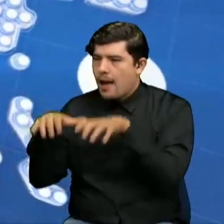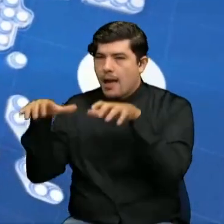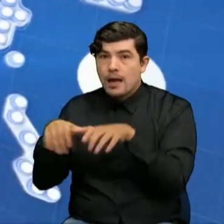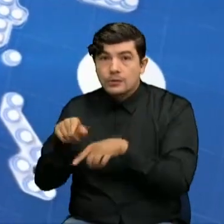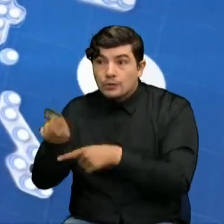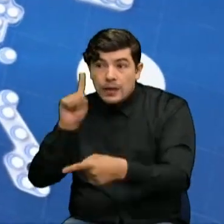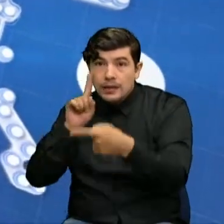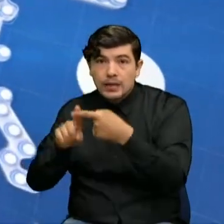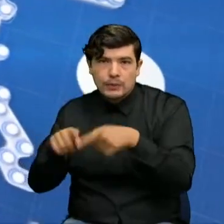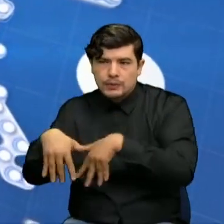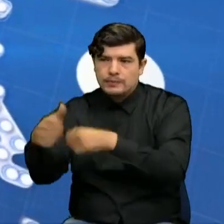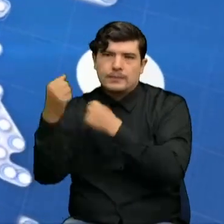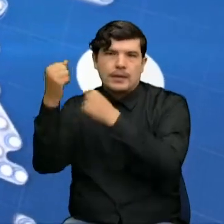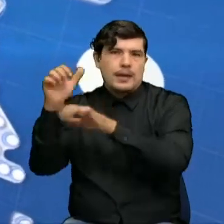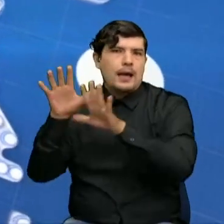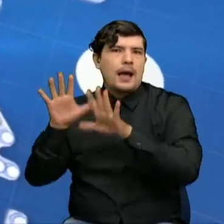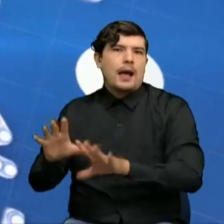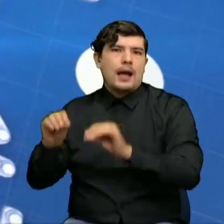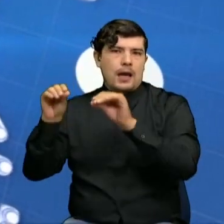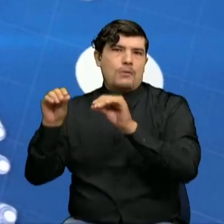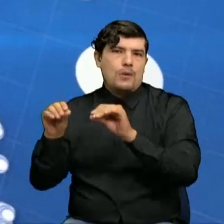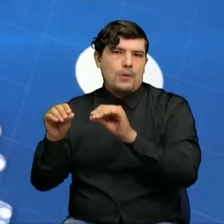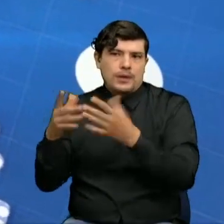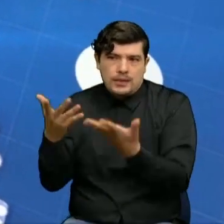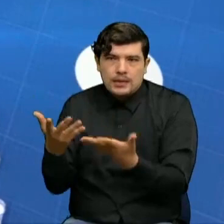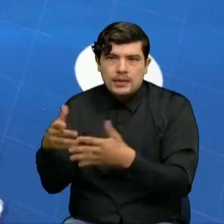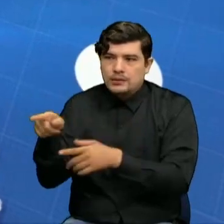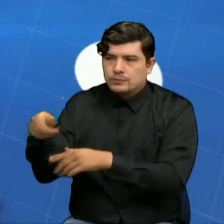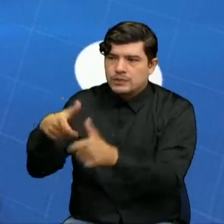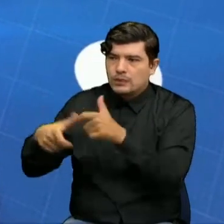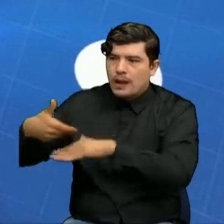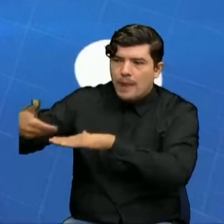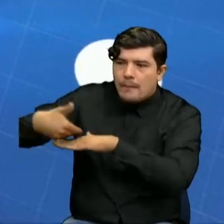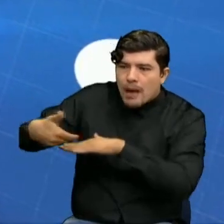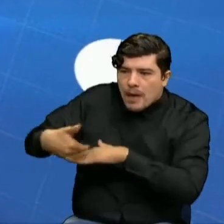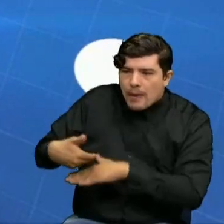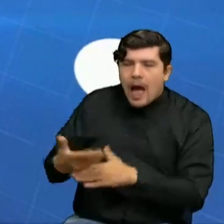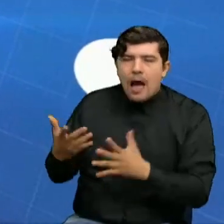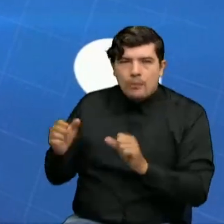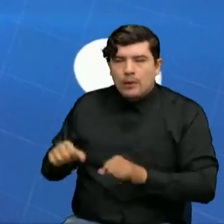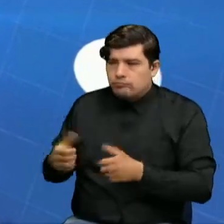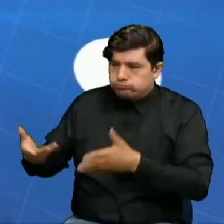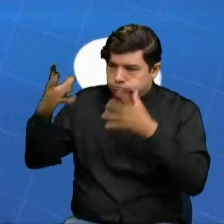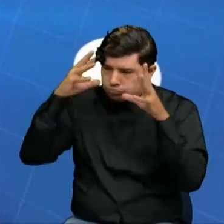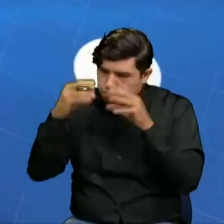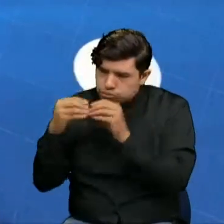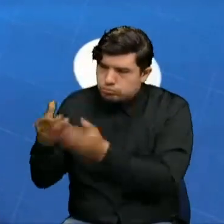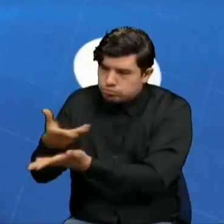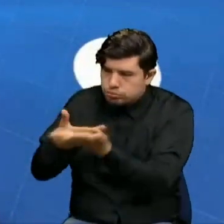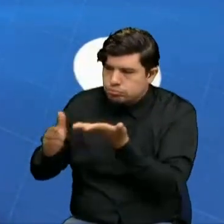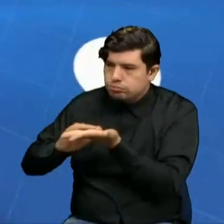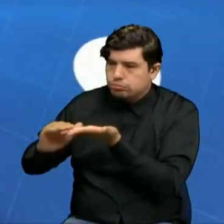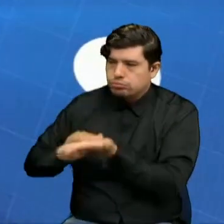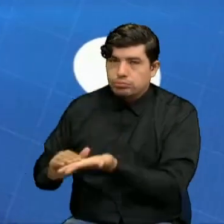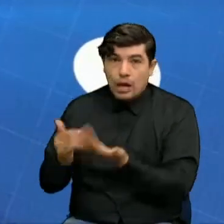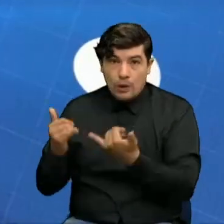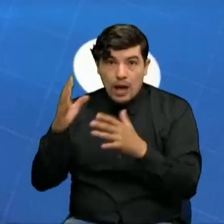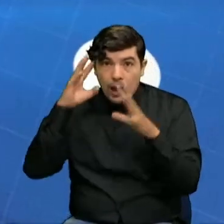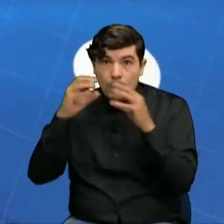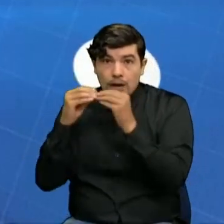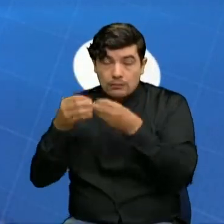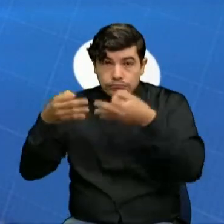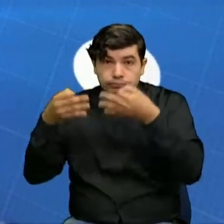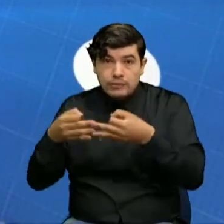y la búsqueda de soluciones a lo que exigen los manifestantes. Por el momento se han concluido tres temas: desarrollo